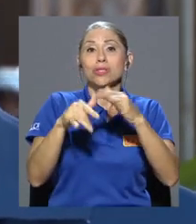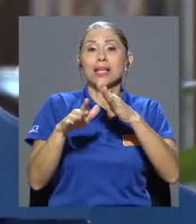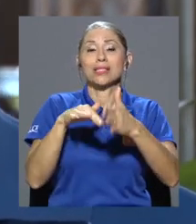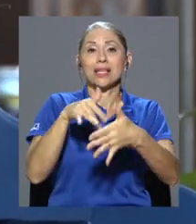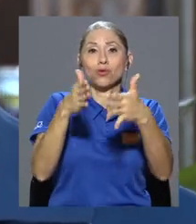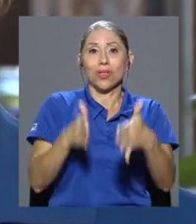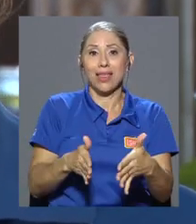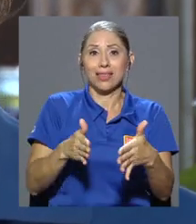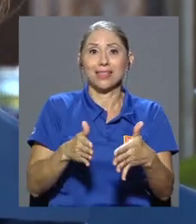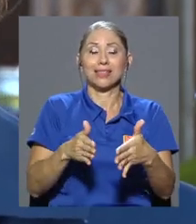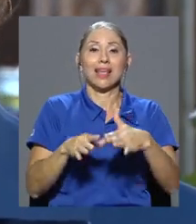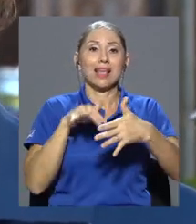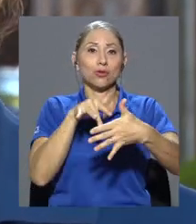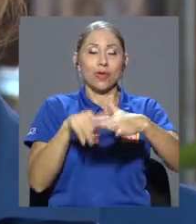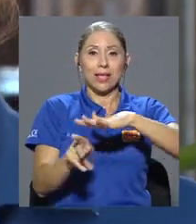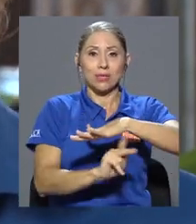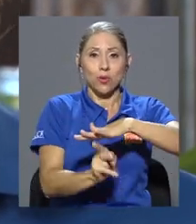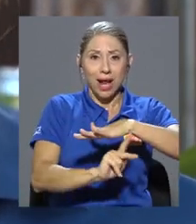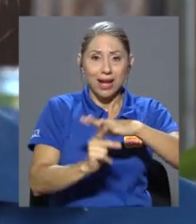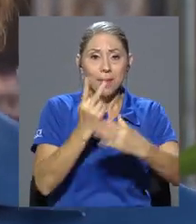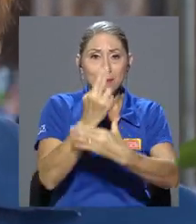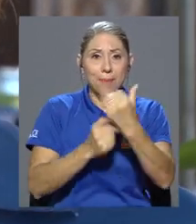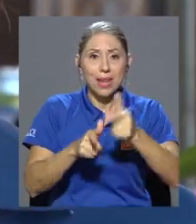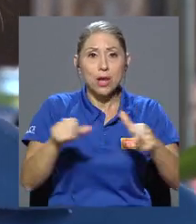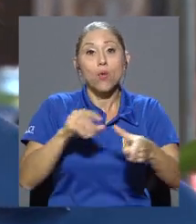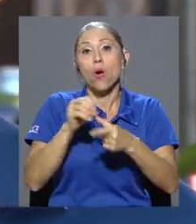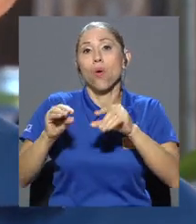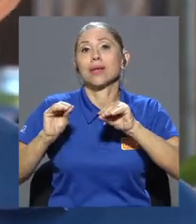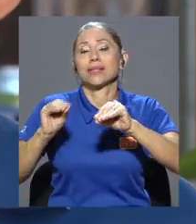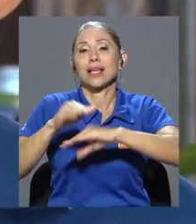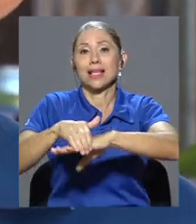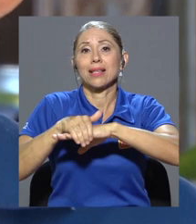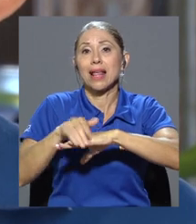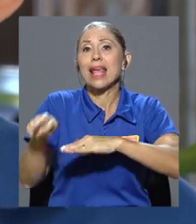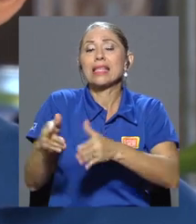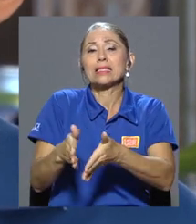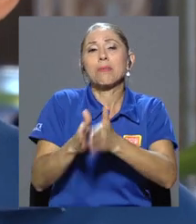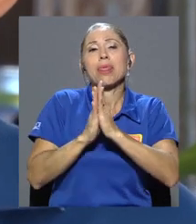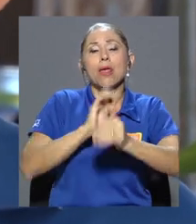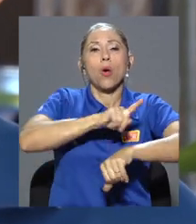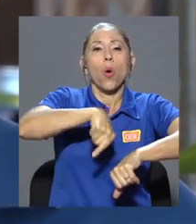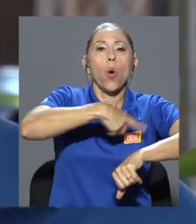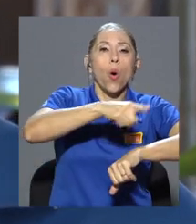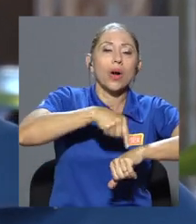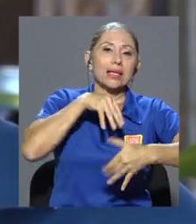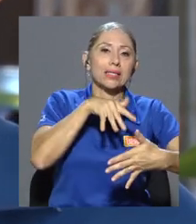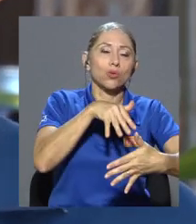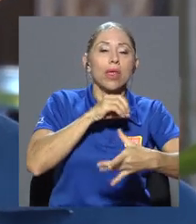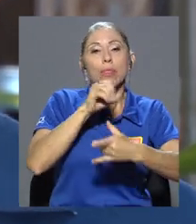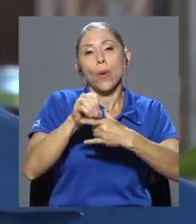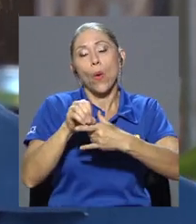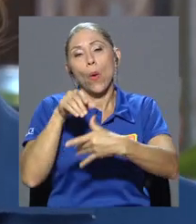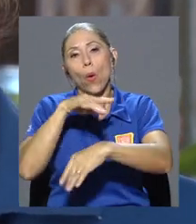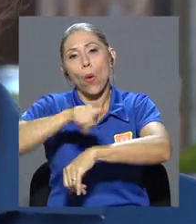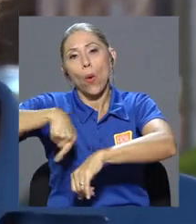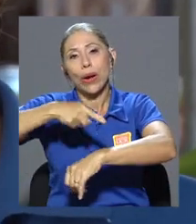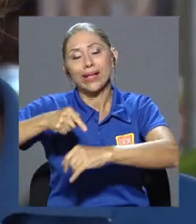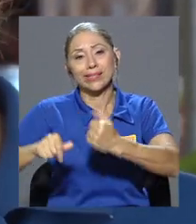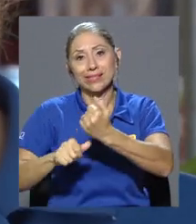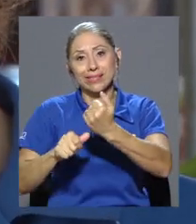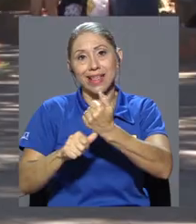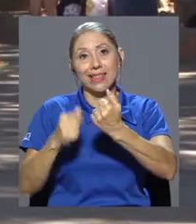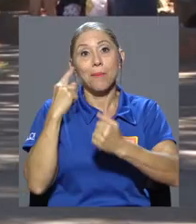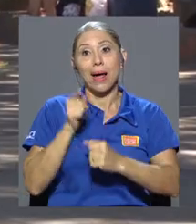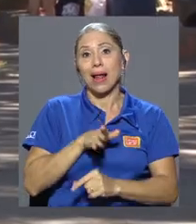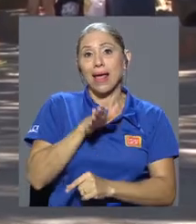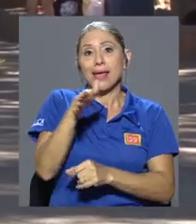inclusive enseñanza del inglés también solicitan a cero horas verdad sean estudiantes o asistentes para ir al centro infantil